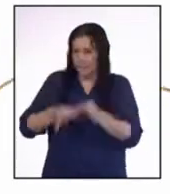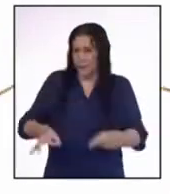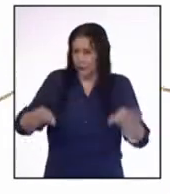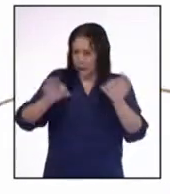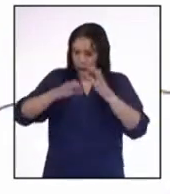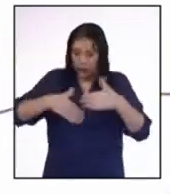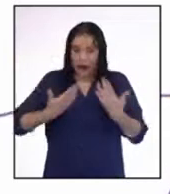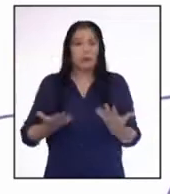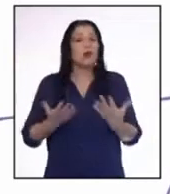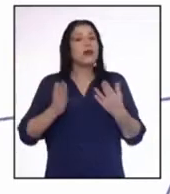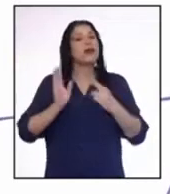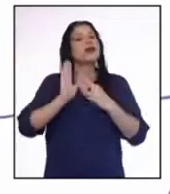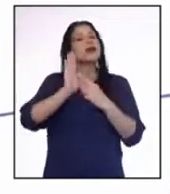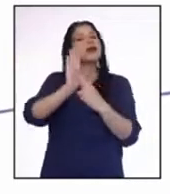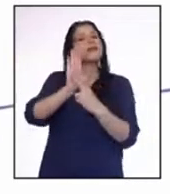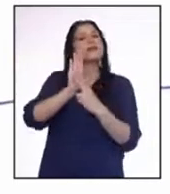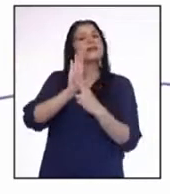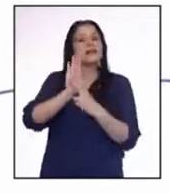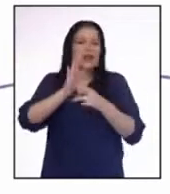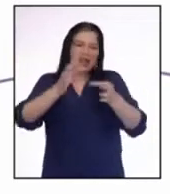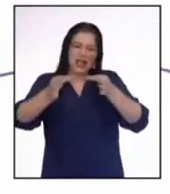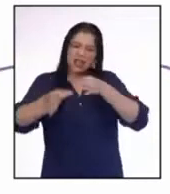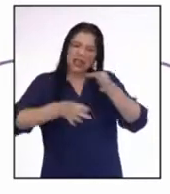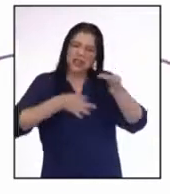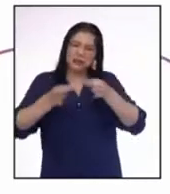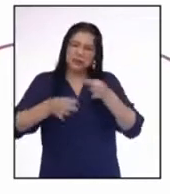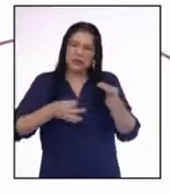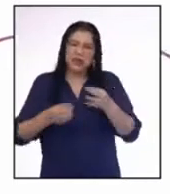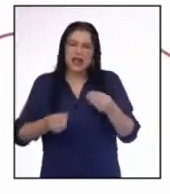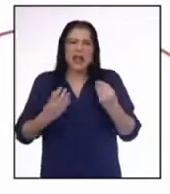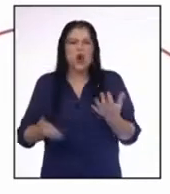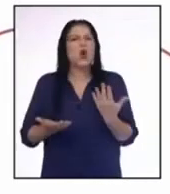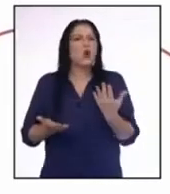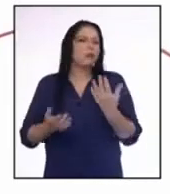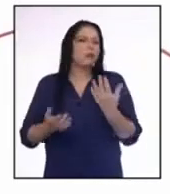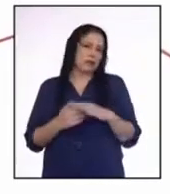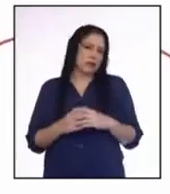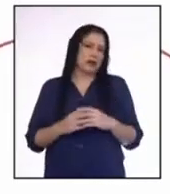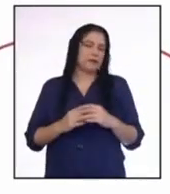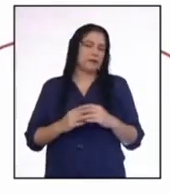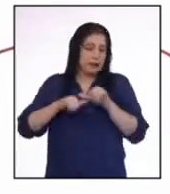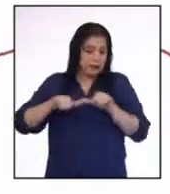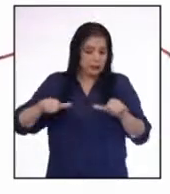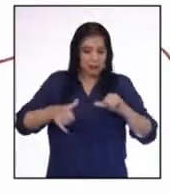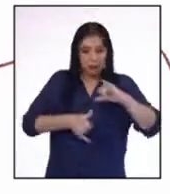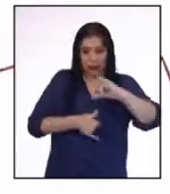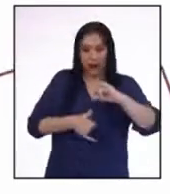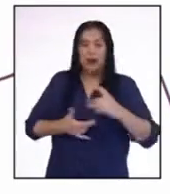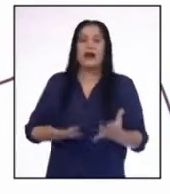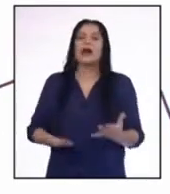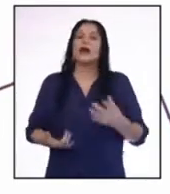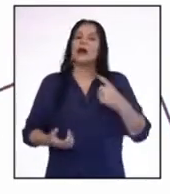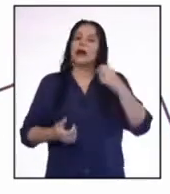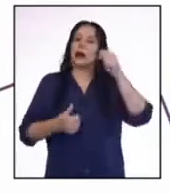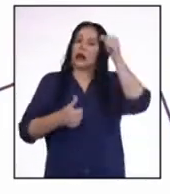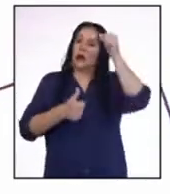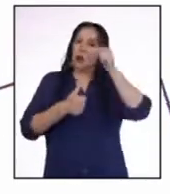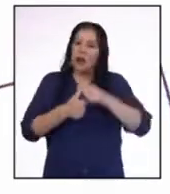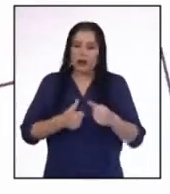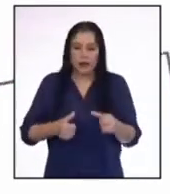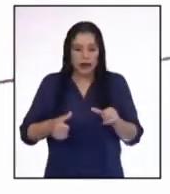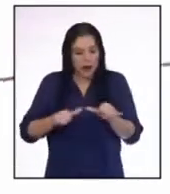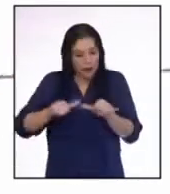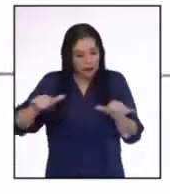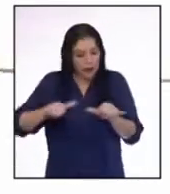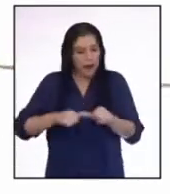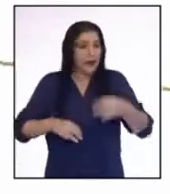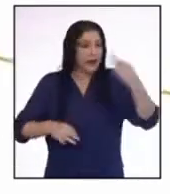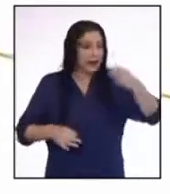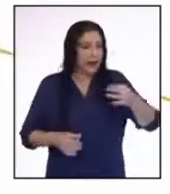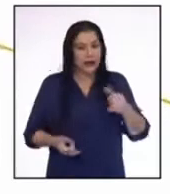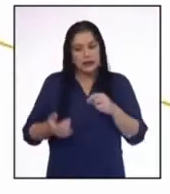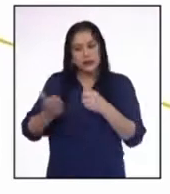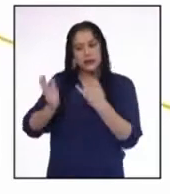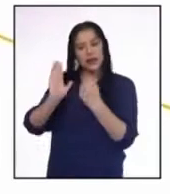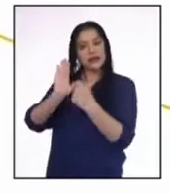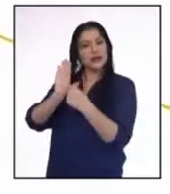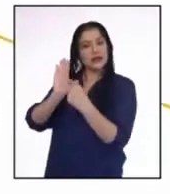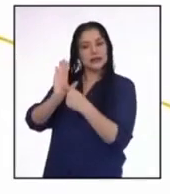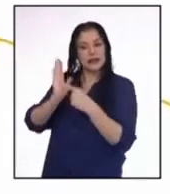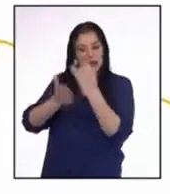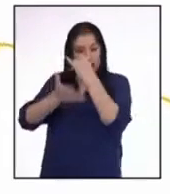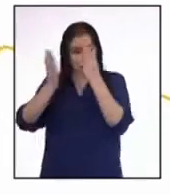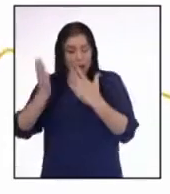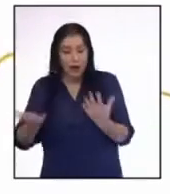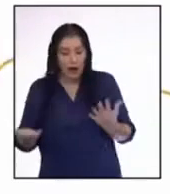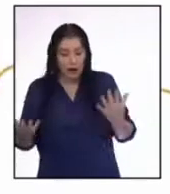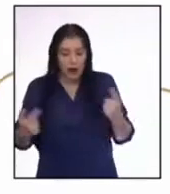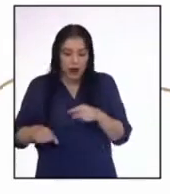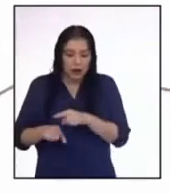poder representar e interpretar la notación de escala. Tengan en cuenta que las medidas reales y las indicadas en el plano